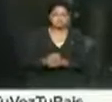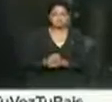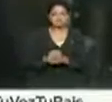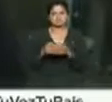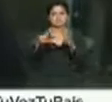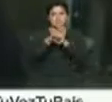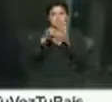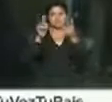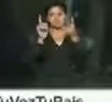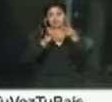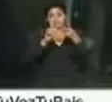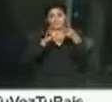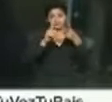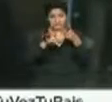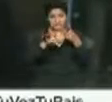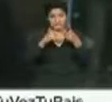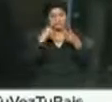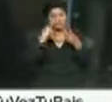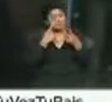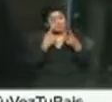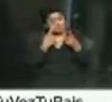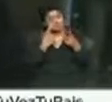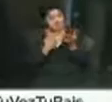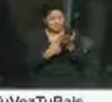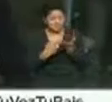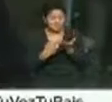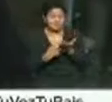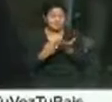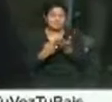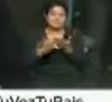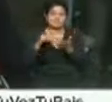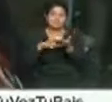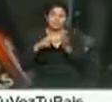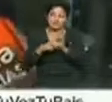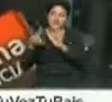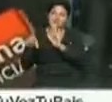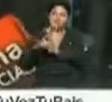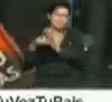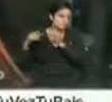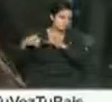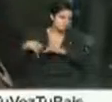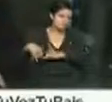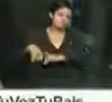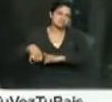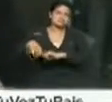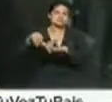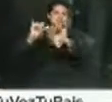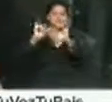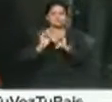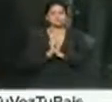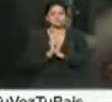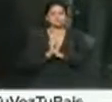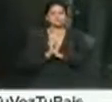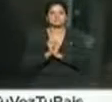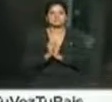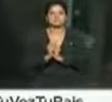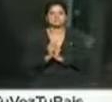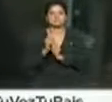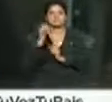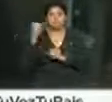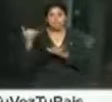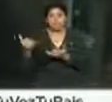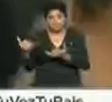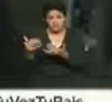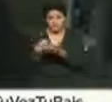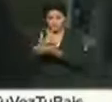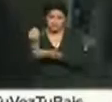segundo paquete de reformas que estamos planteando es dándole sostenibilidad en las prestaciones previsionales tanto para los actuales como para los